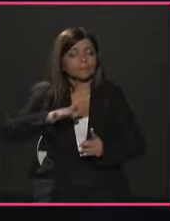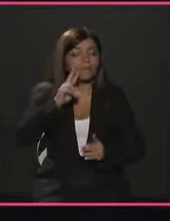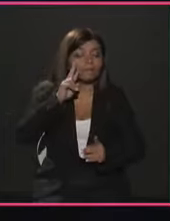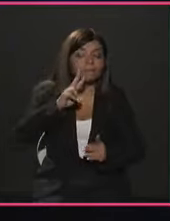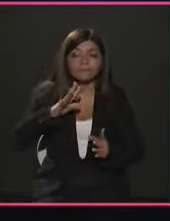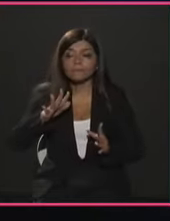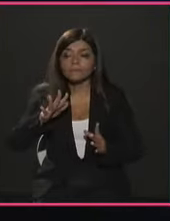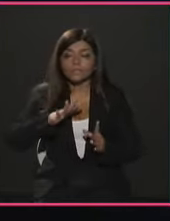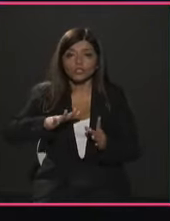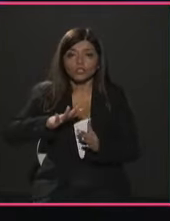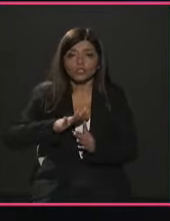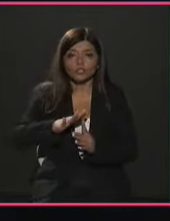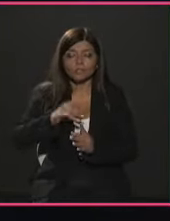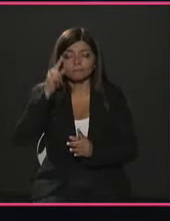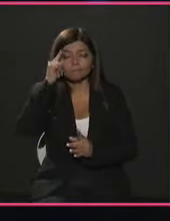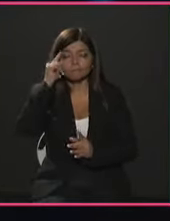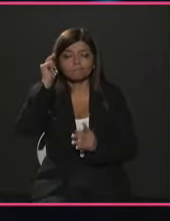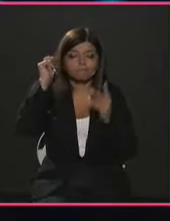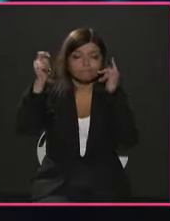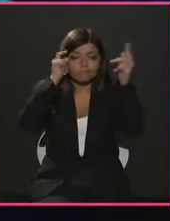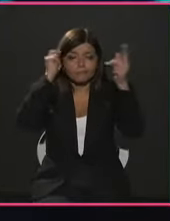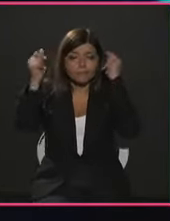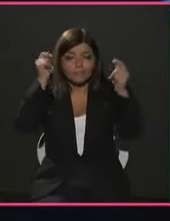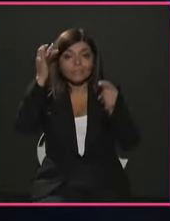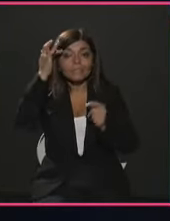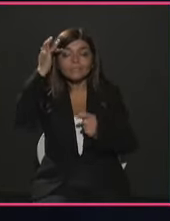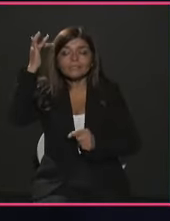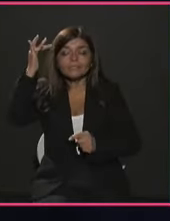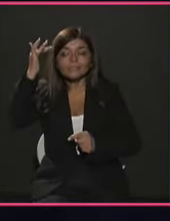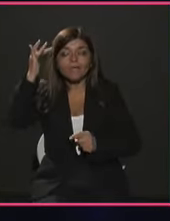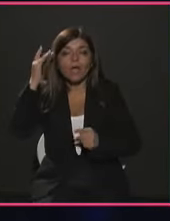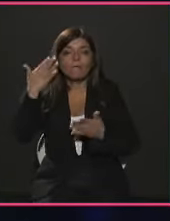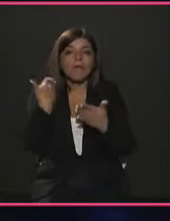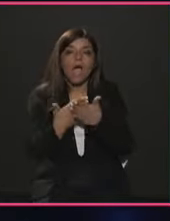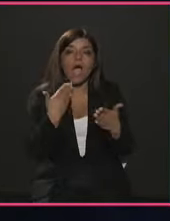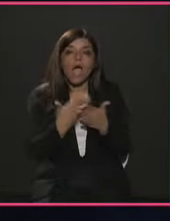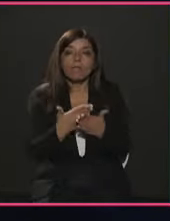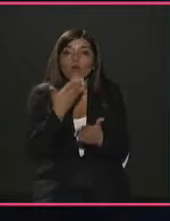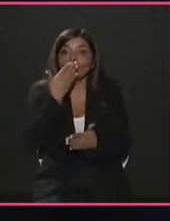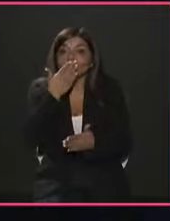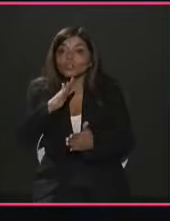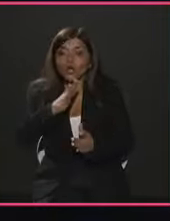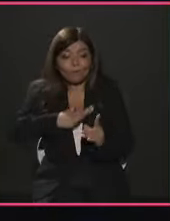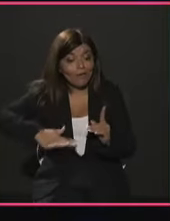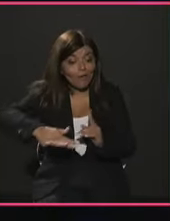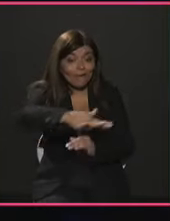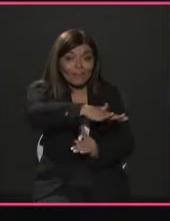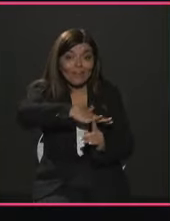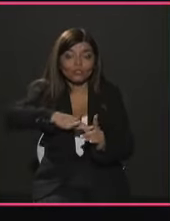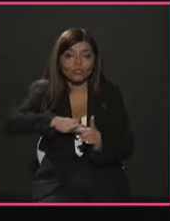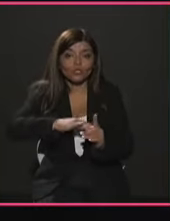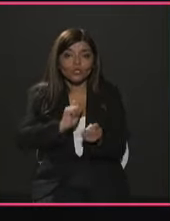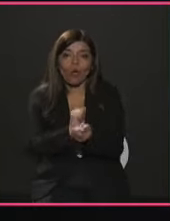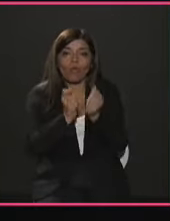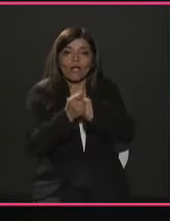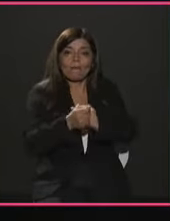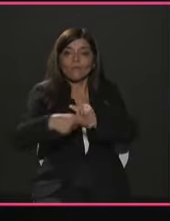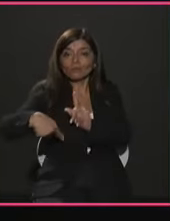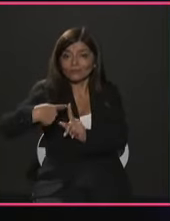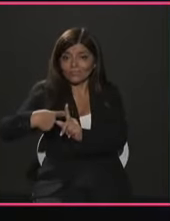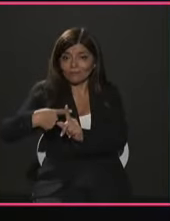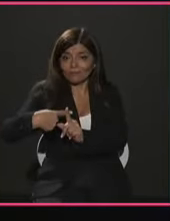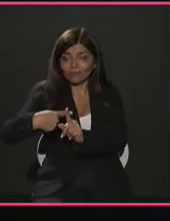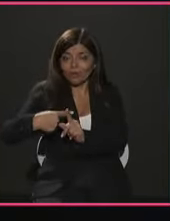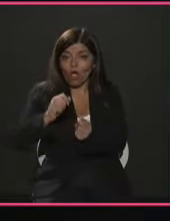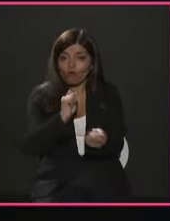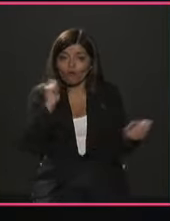contexto ocupar nuestro Ingenio nuestra inteligencia para aprovechar lo mejor de ese entorno y hacer un cambio para bien